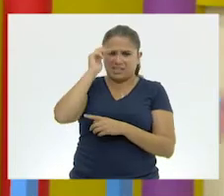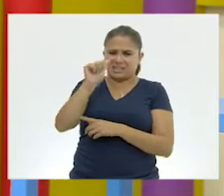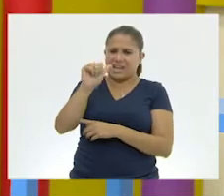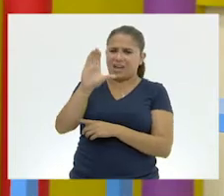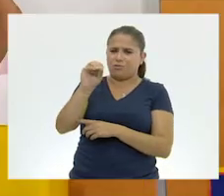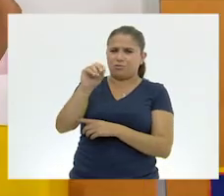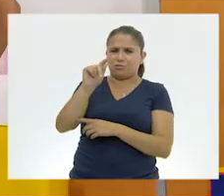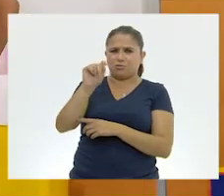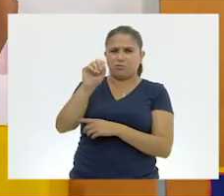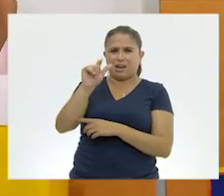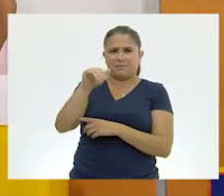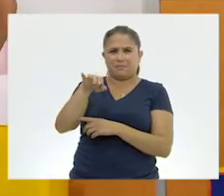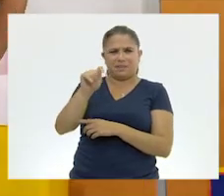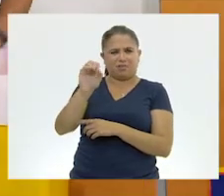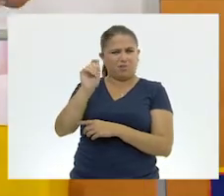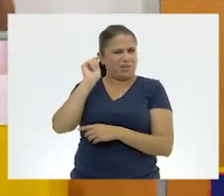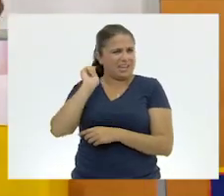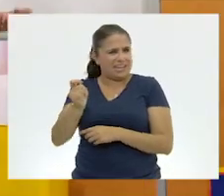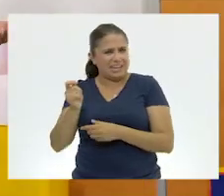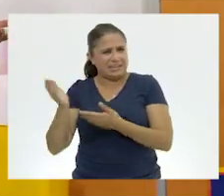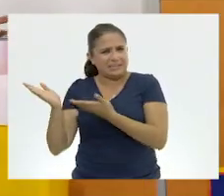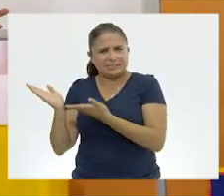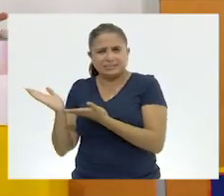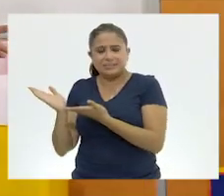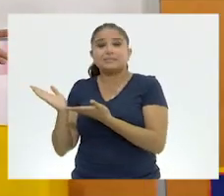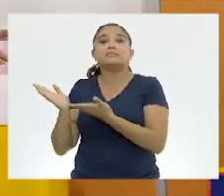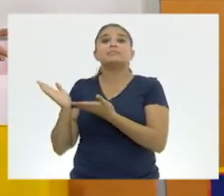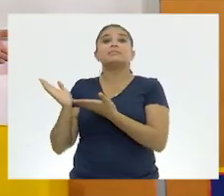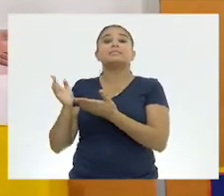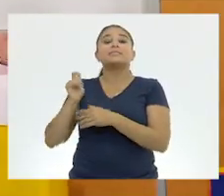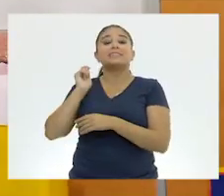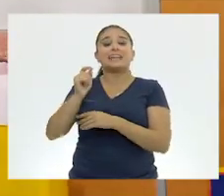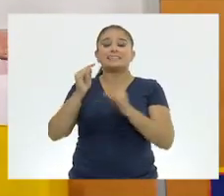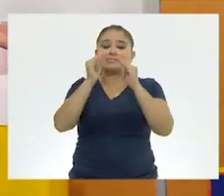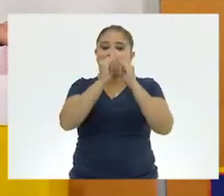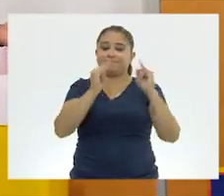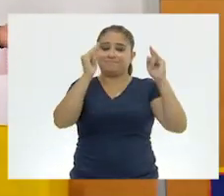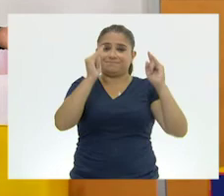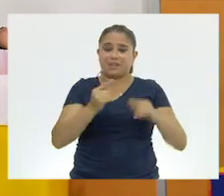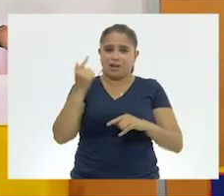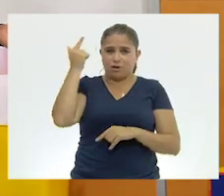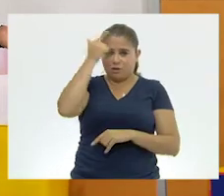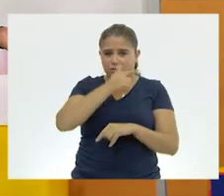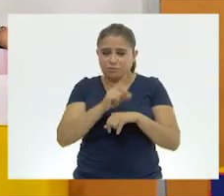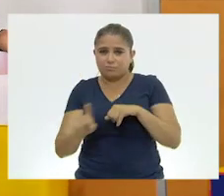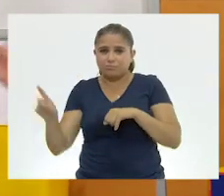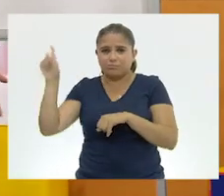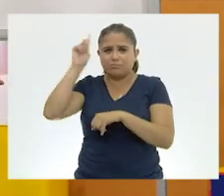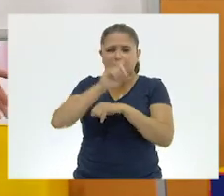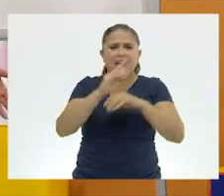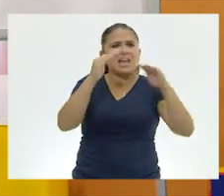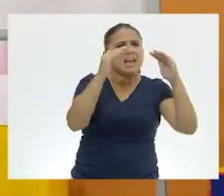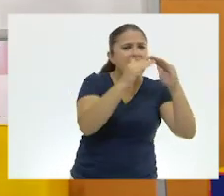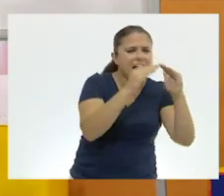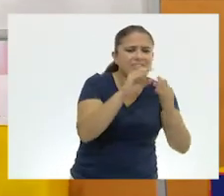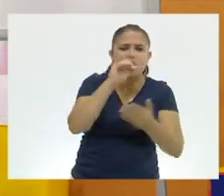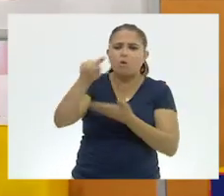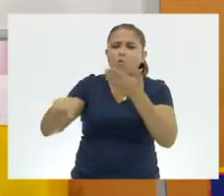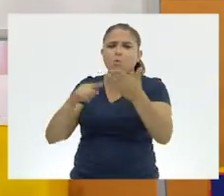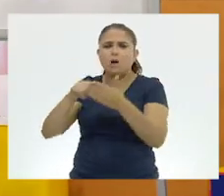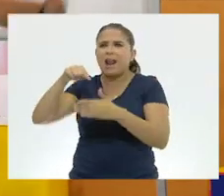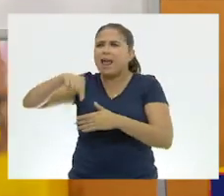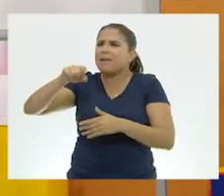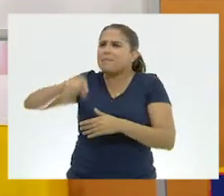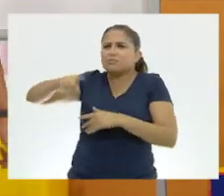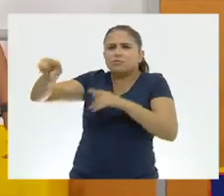acantonamiento. Bueno, un acantonamiento es pasar la noche en nuestra tienda de campaña, pero en una casa o en algún espacio cerrado,